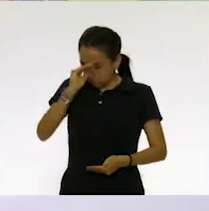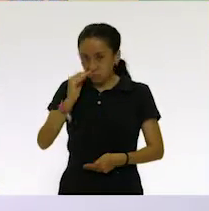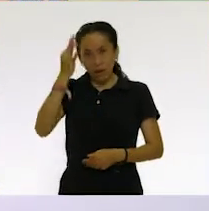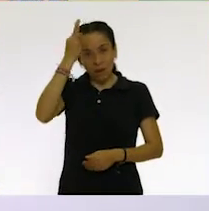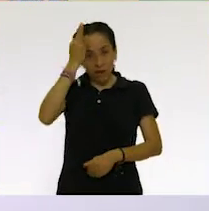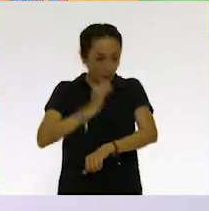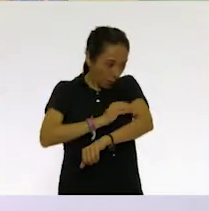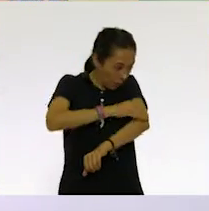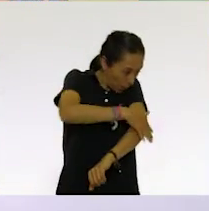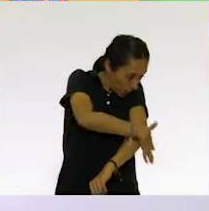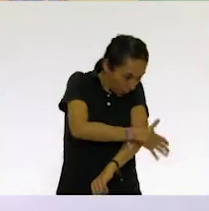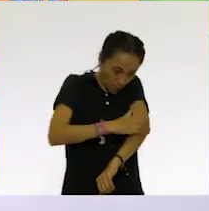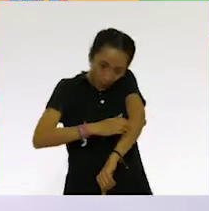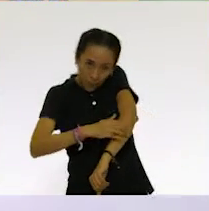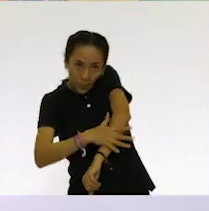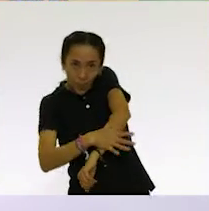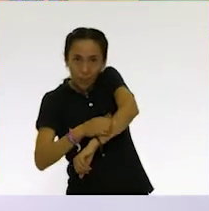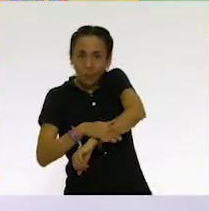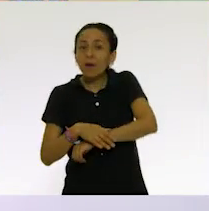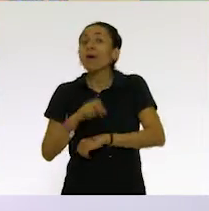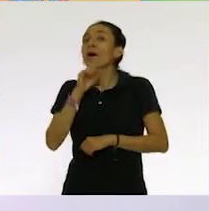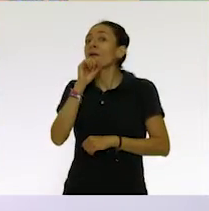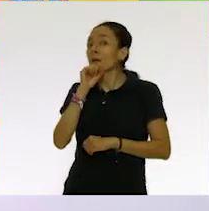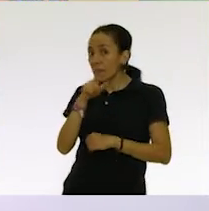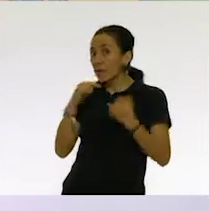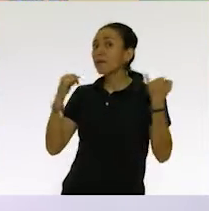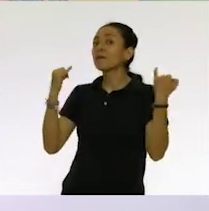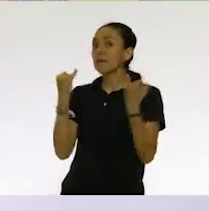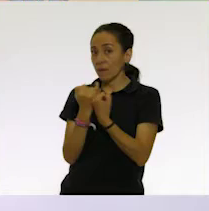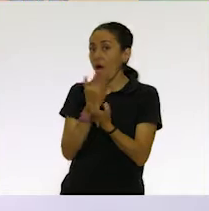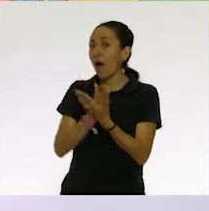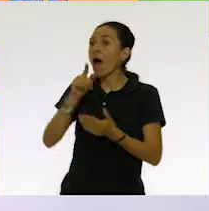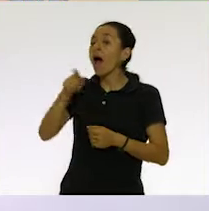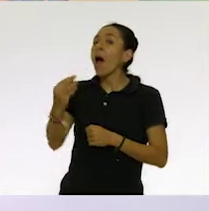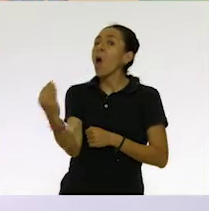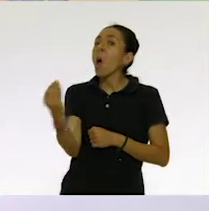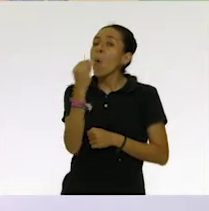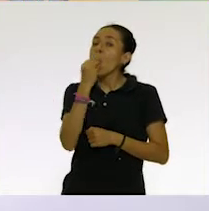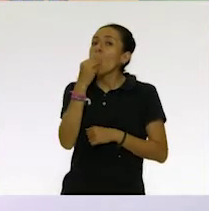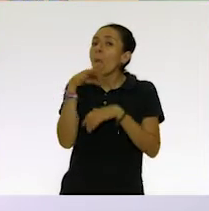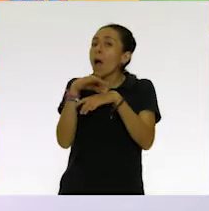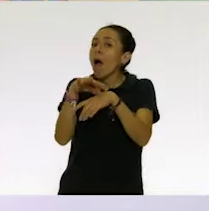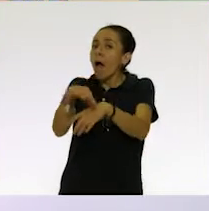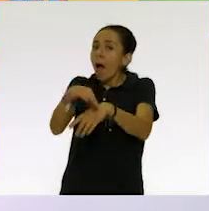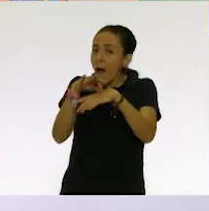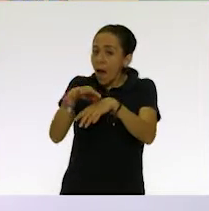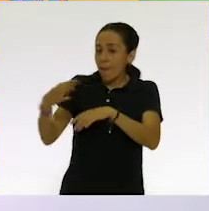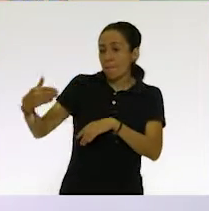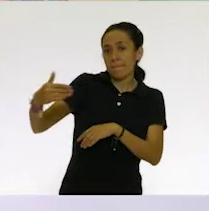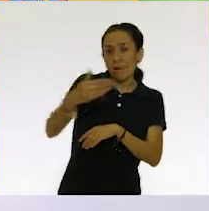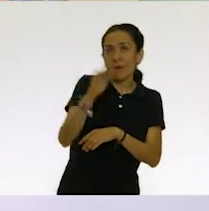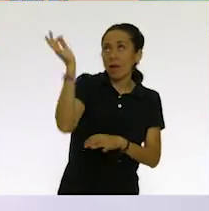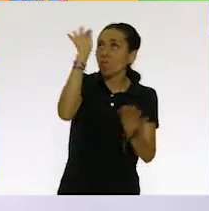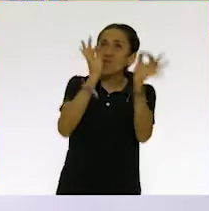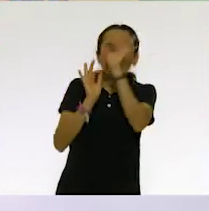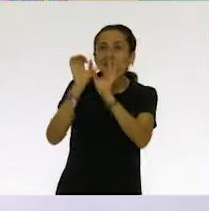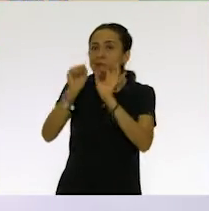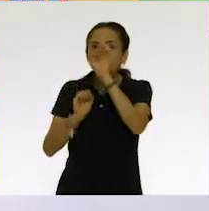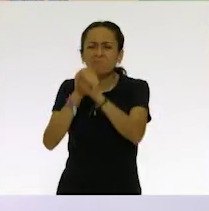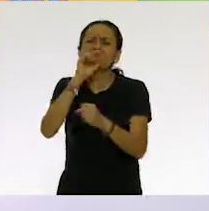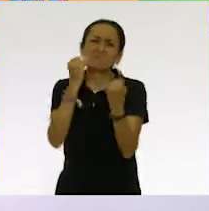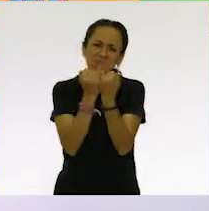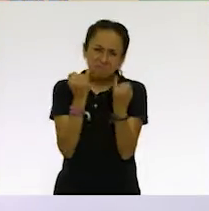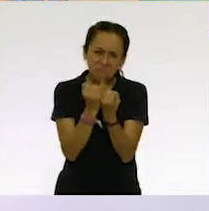de todo eso, es carnívoro. Le encanta comer pescado e insectos. También come vegetales y frutos de algunos